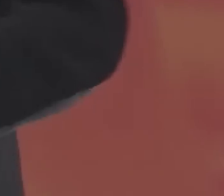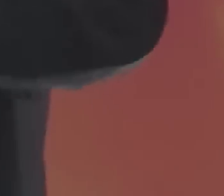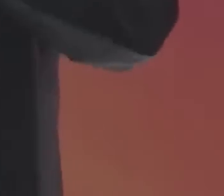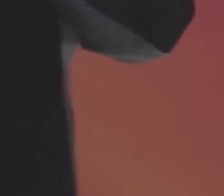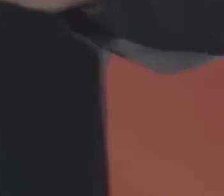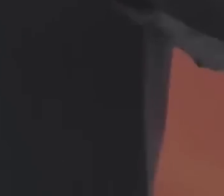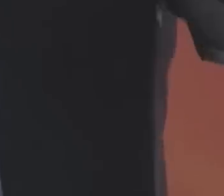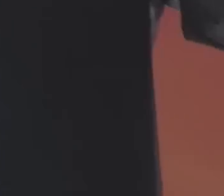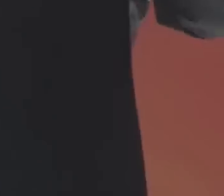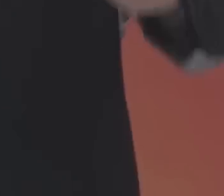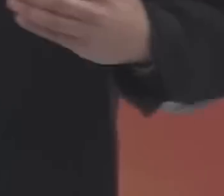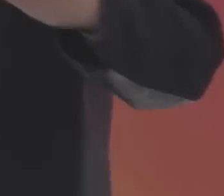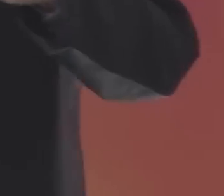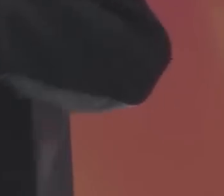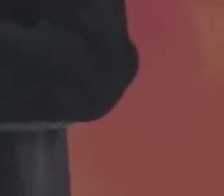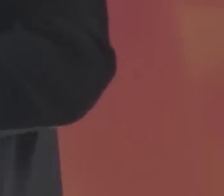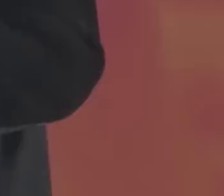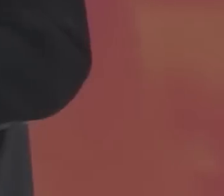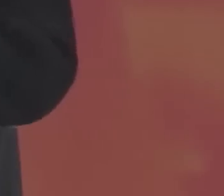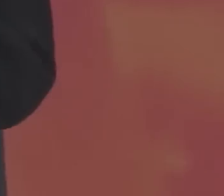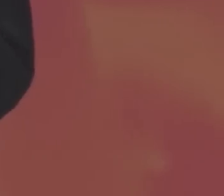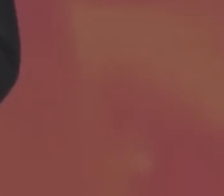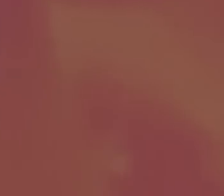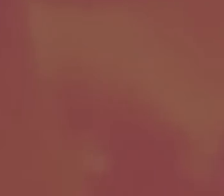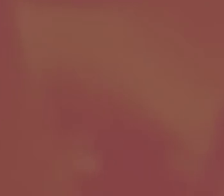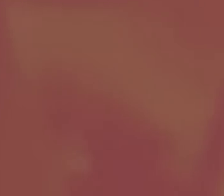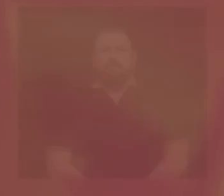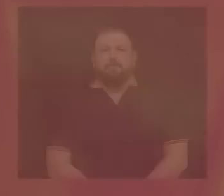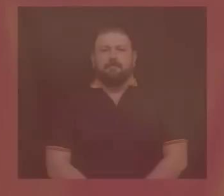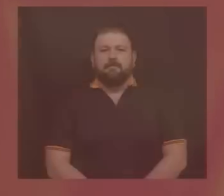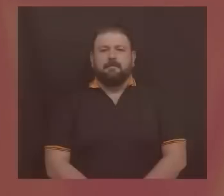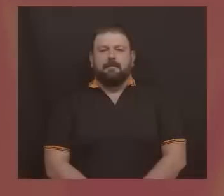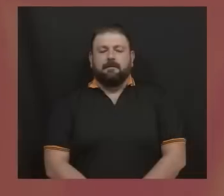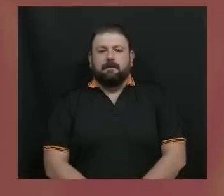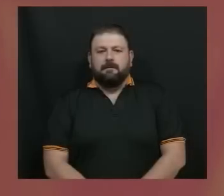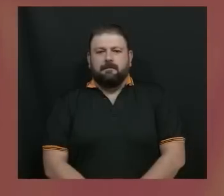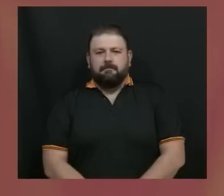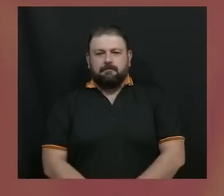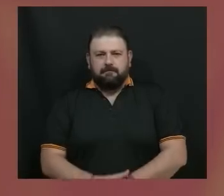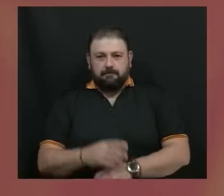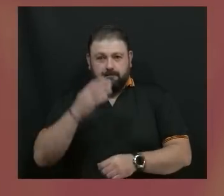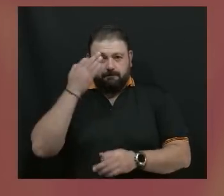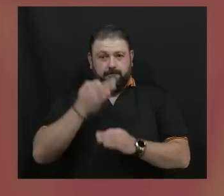reiniciarlo para poder el equipo de sistemas poder hacer todo lo que tenía que hacer.